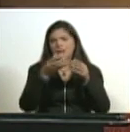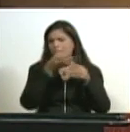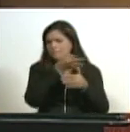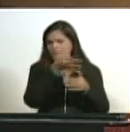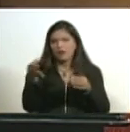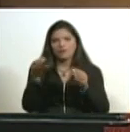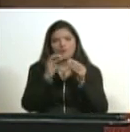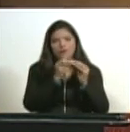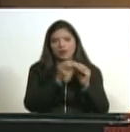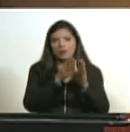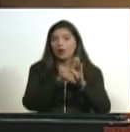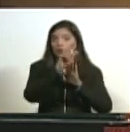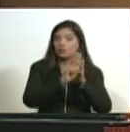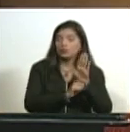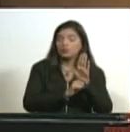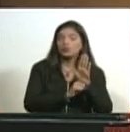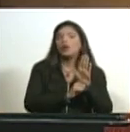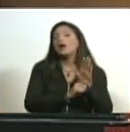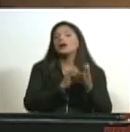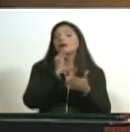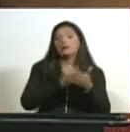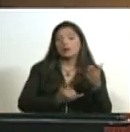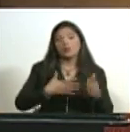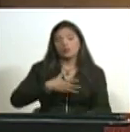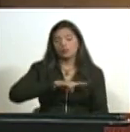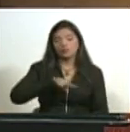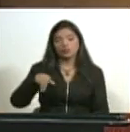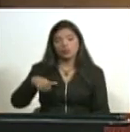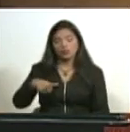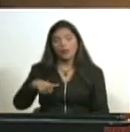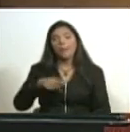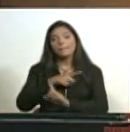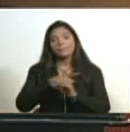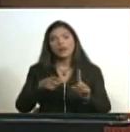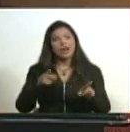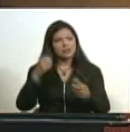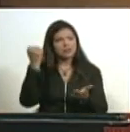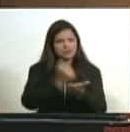perfeccionamiento de la constituyente que inscribimos nosotros. Por ahí está el sello.